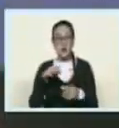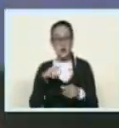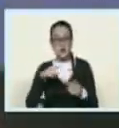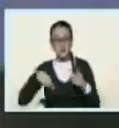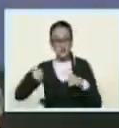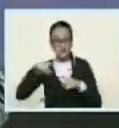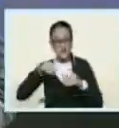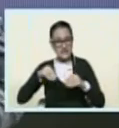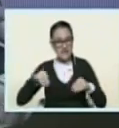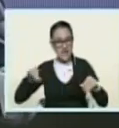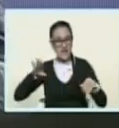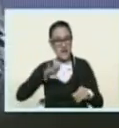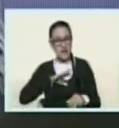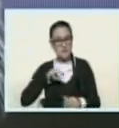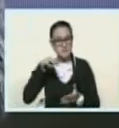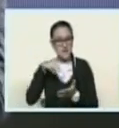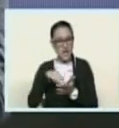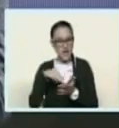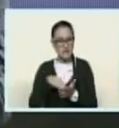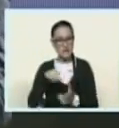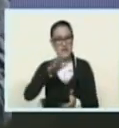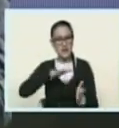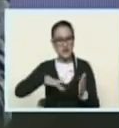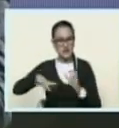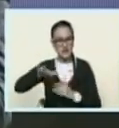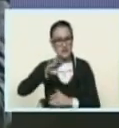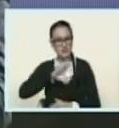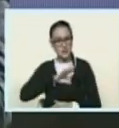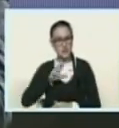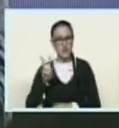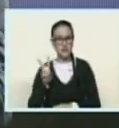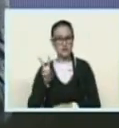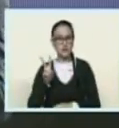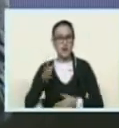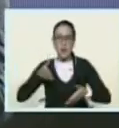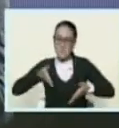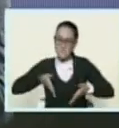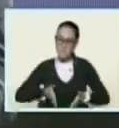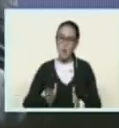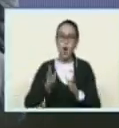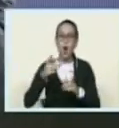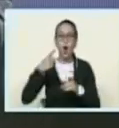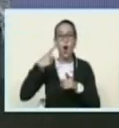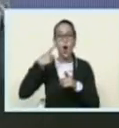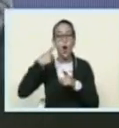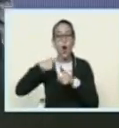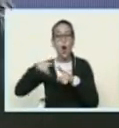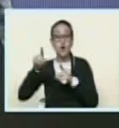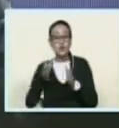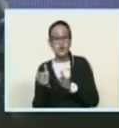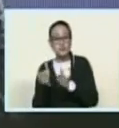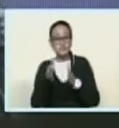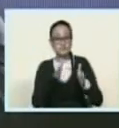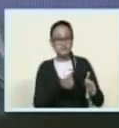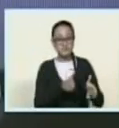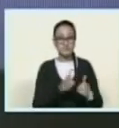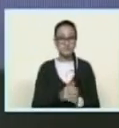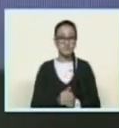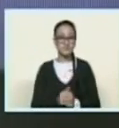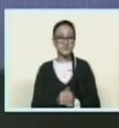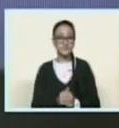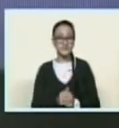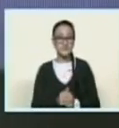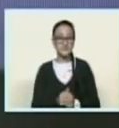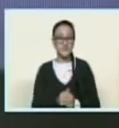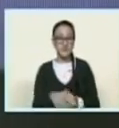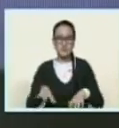Miranda, ya en las tierras de Venezuela, nacía otro ciclo que retomaba para sí las